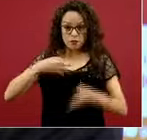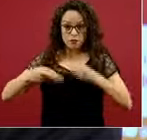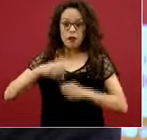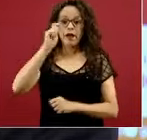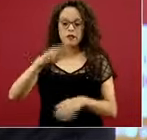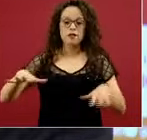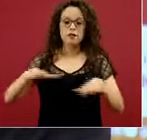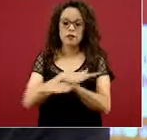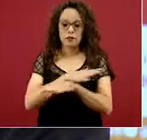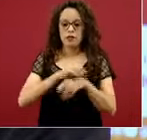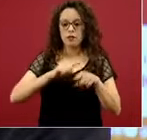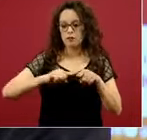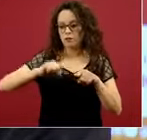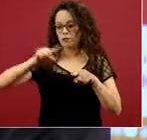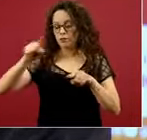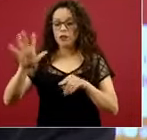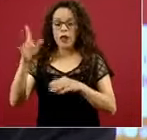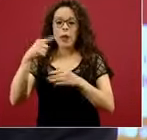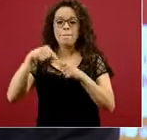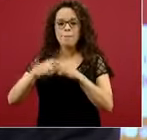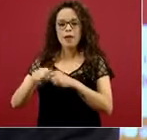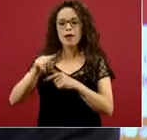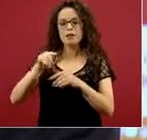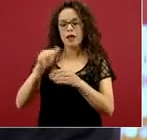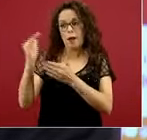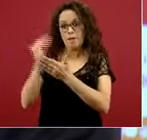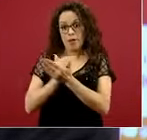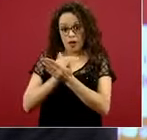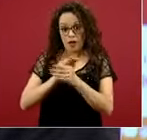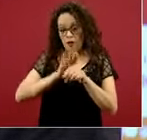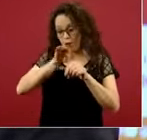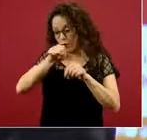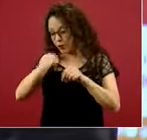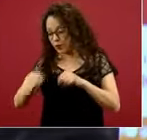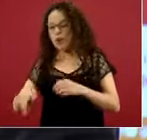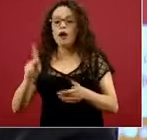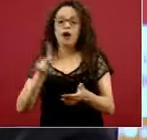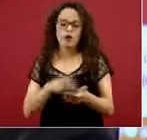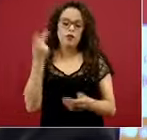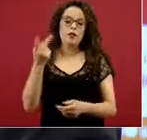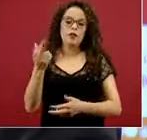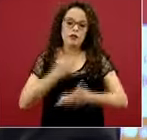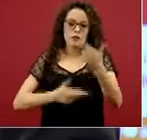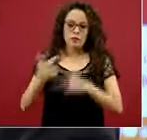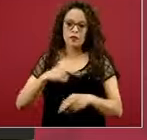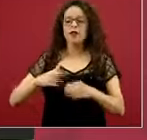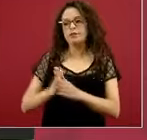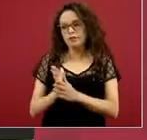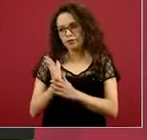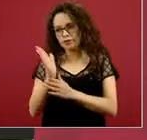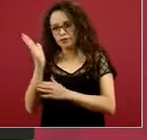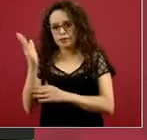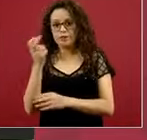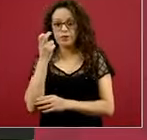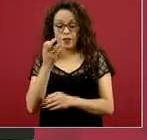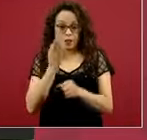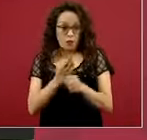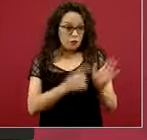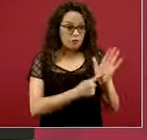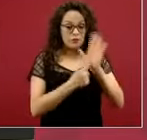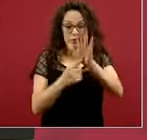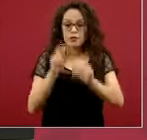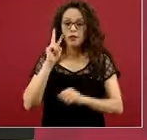tendencia, después de una tendencia que iba hacia abajo, cómo esa tendencia sube. Estas entidades que mostramos hoy tienen esta